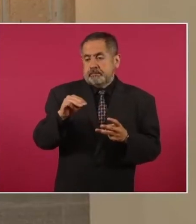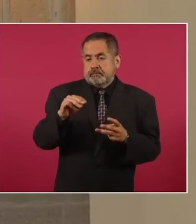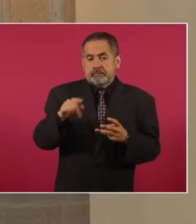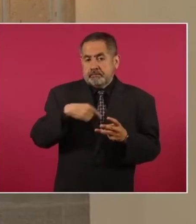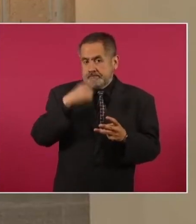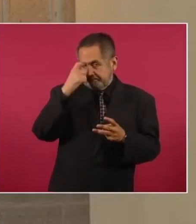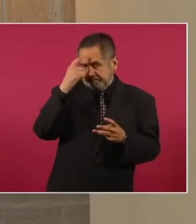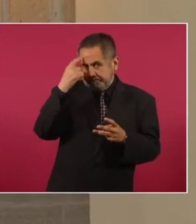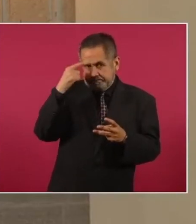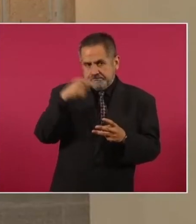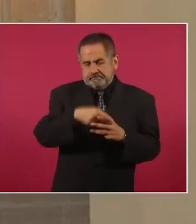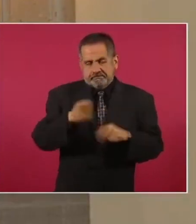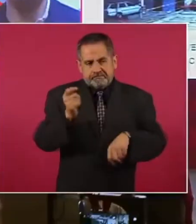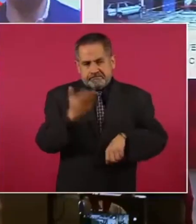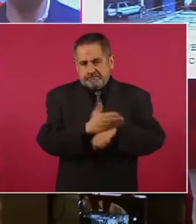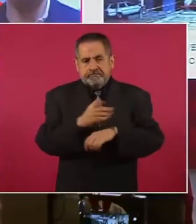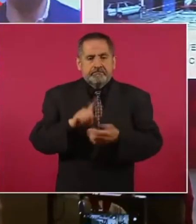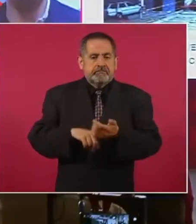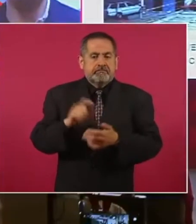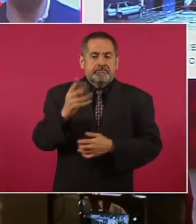a veinticuatro años siguiente